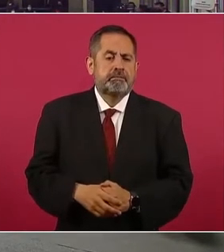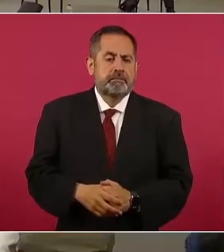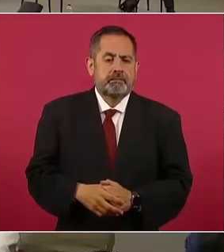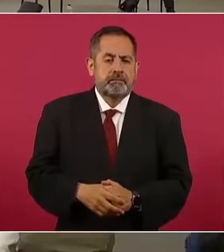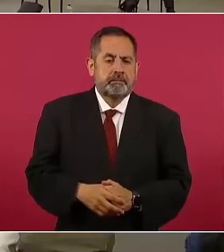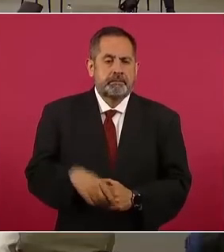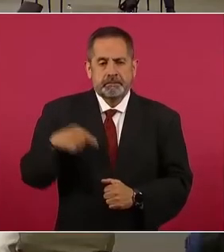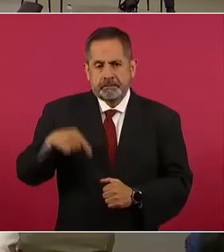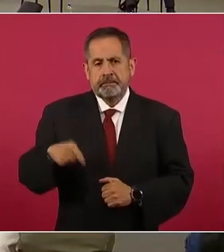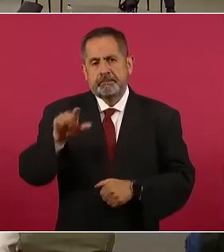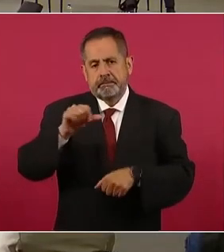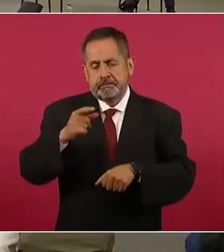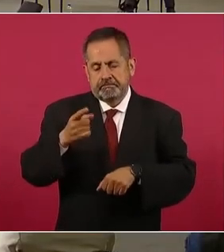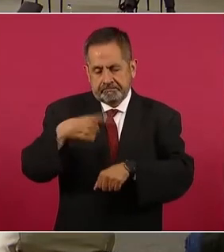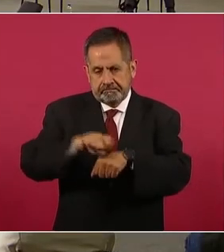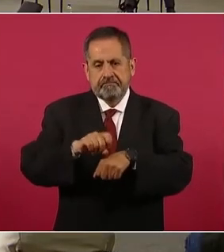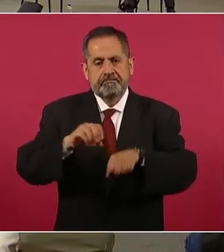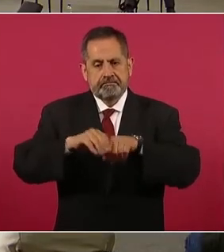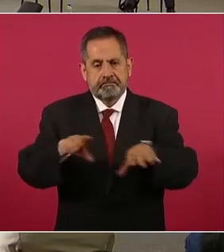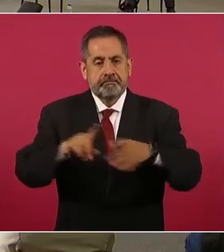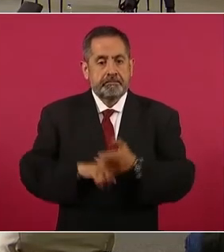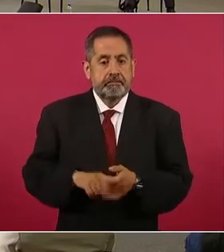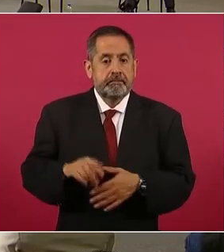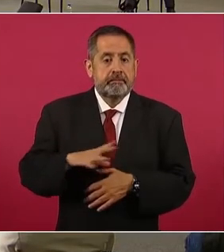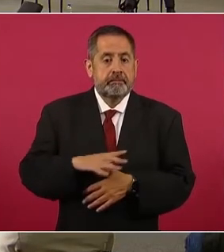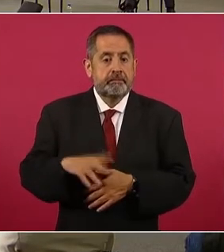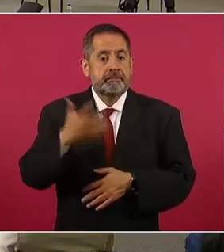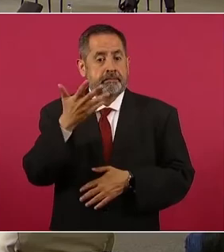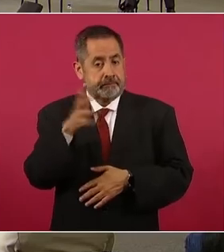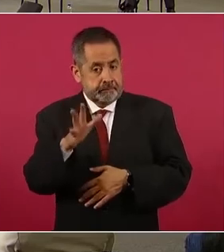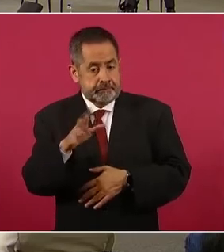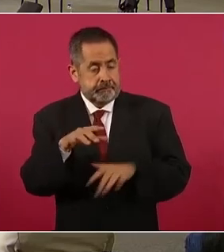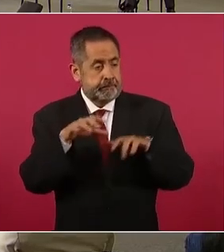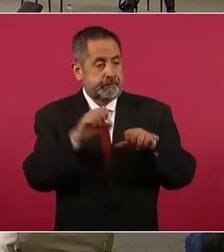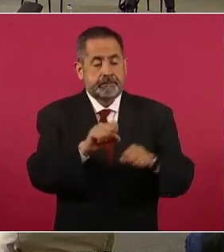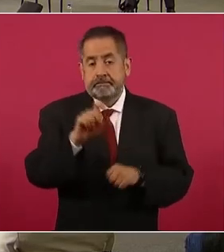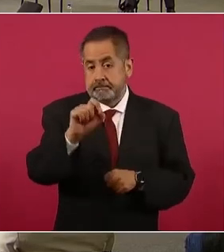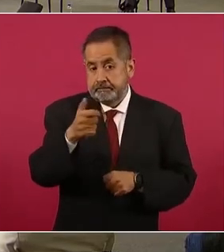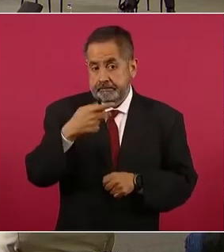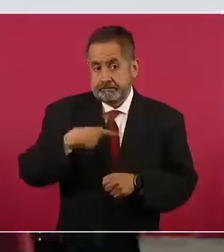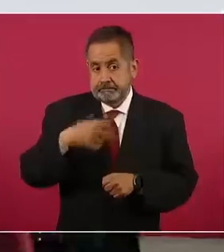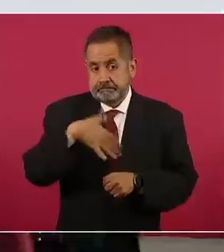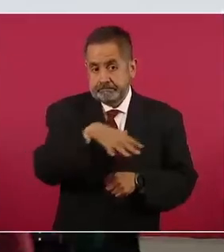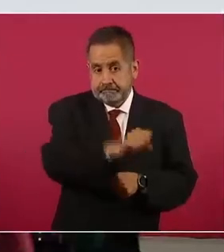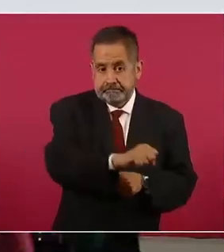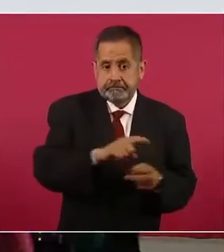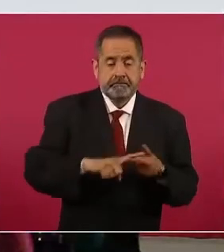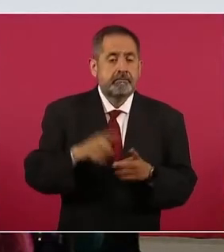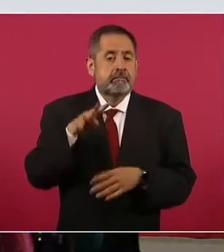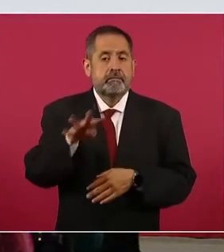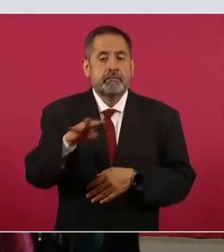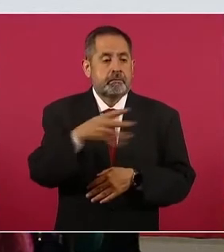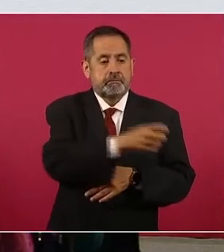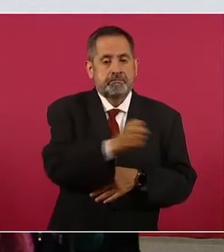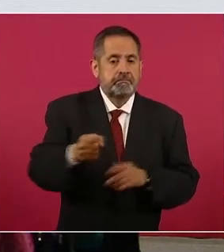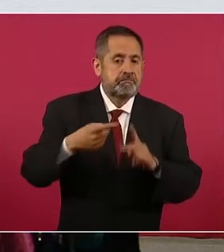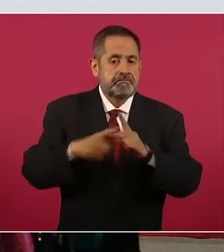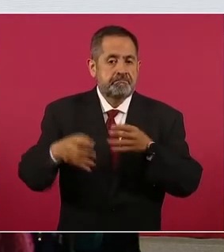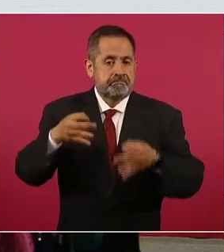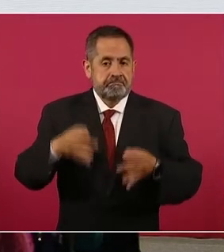cada semana, están los 10 casos, hay 26 detenidos o buscados, 19 vinculados a proceso